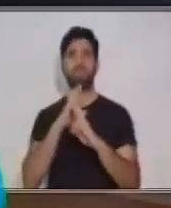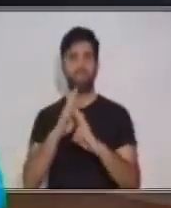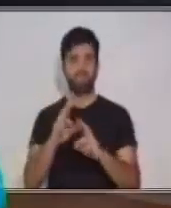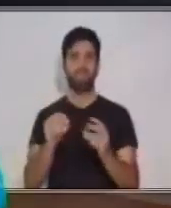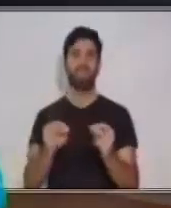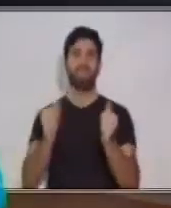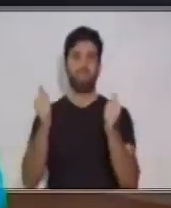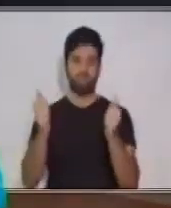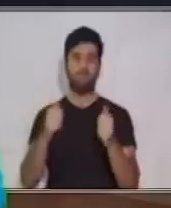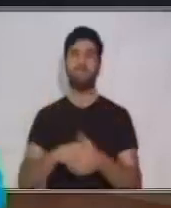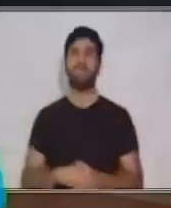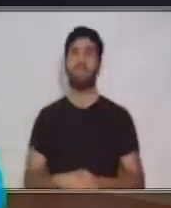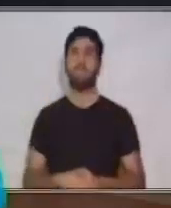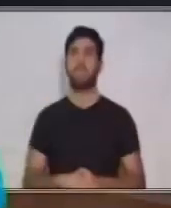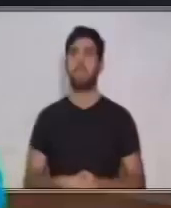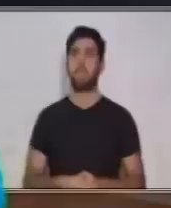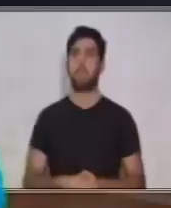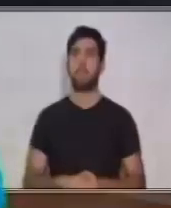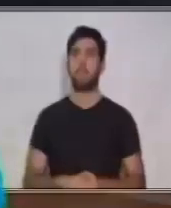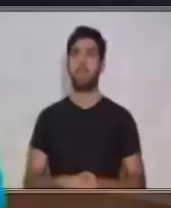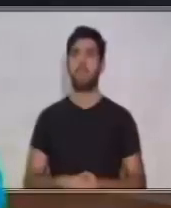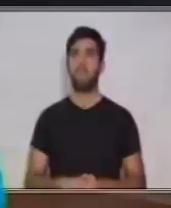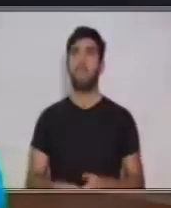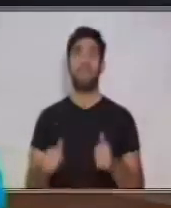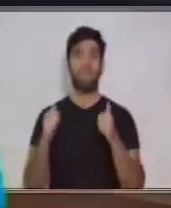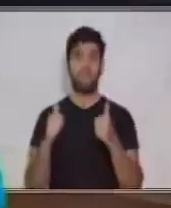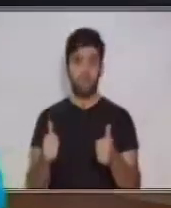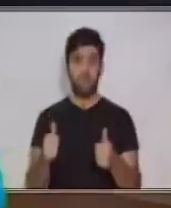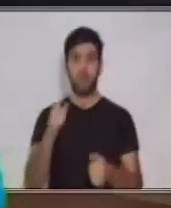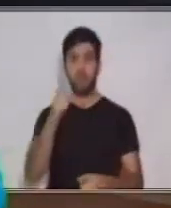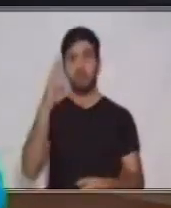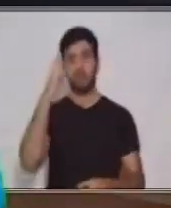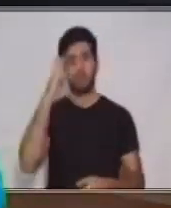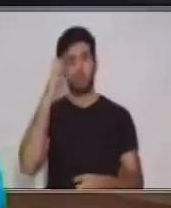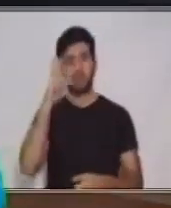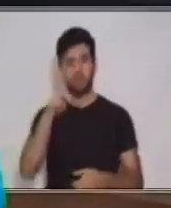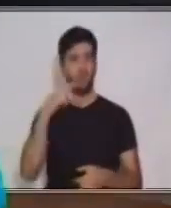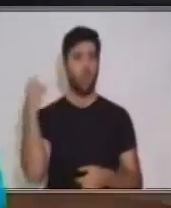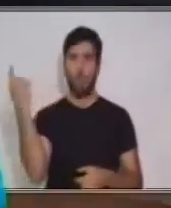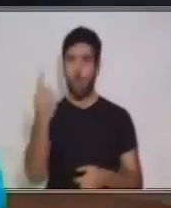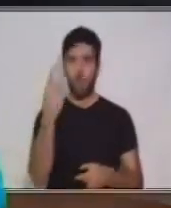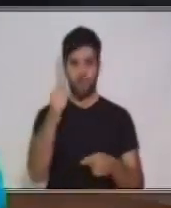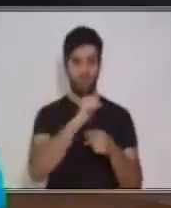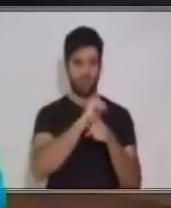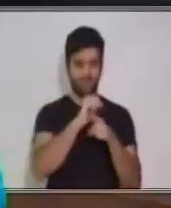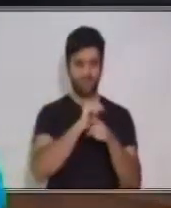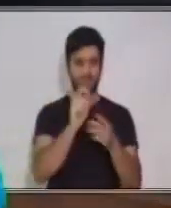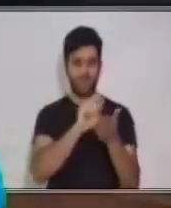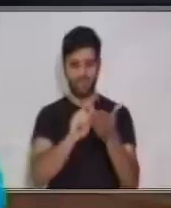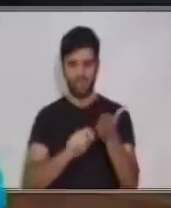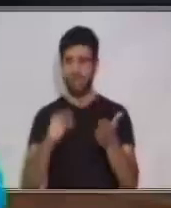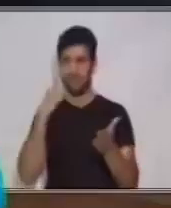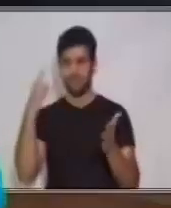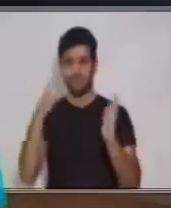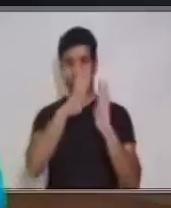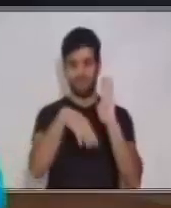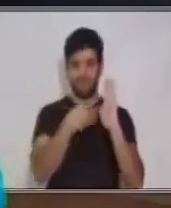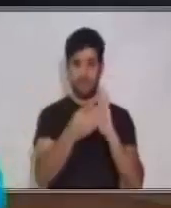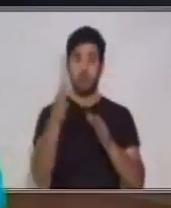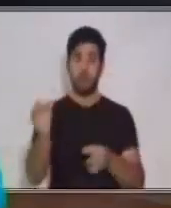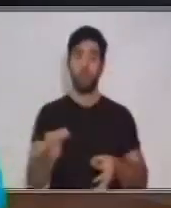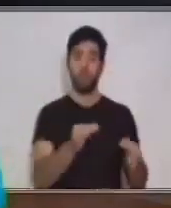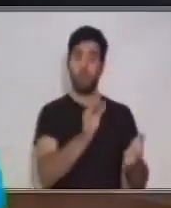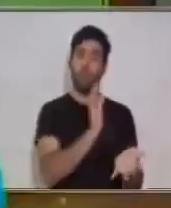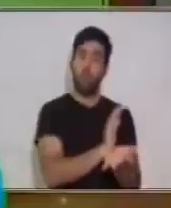respuestas de acá. Bien, ten presente guardar tus trabajos, en este caso esta tablita, en tu